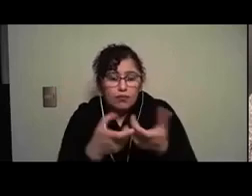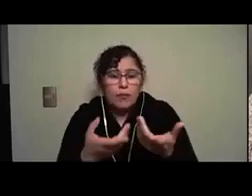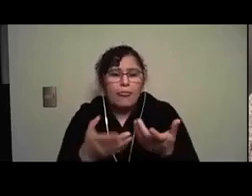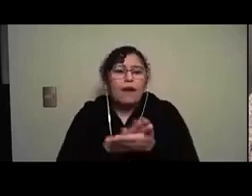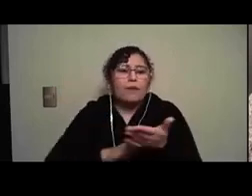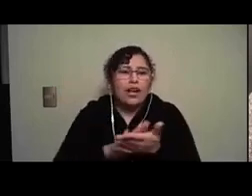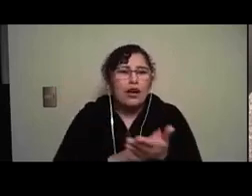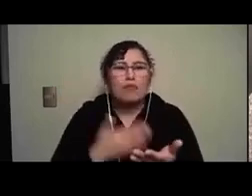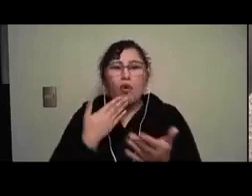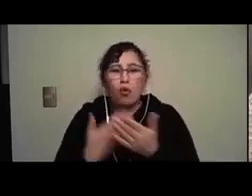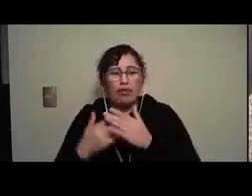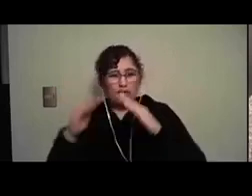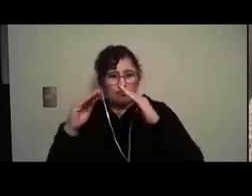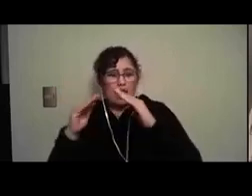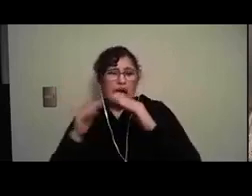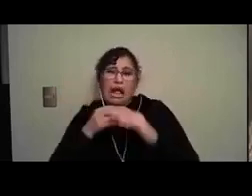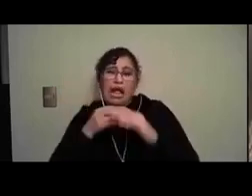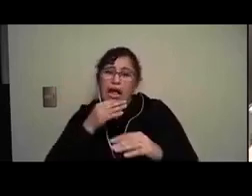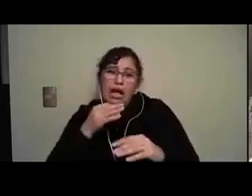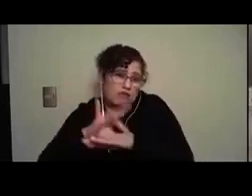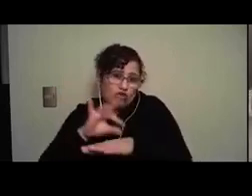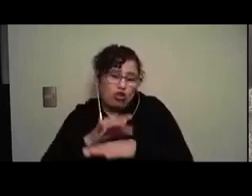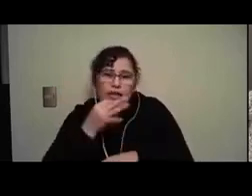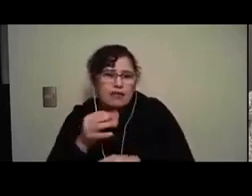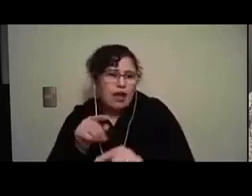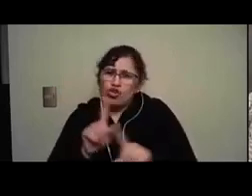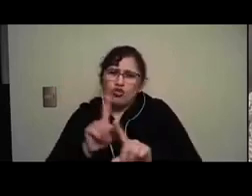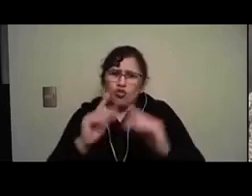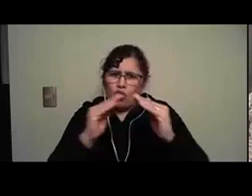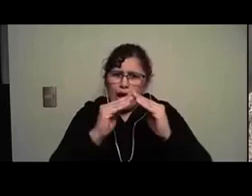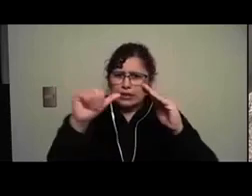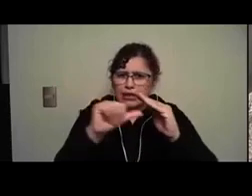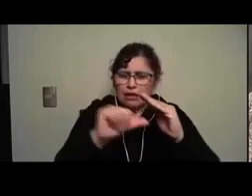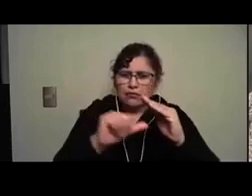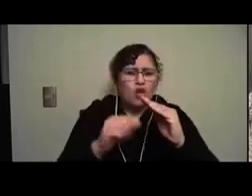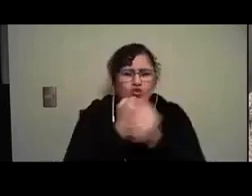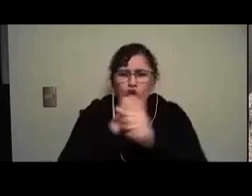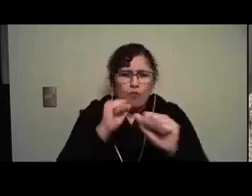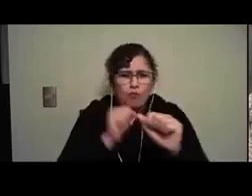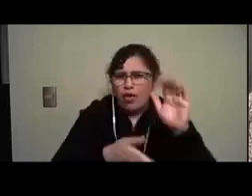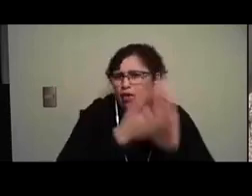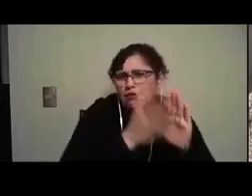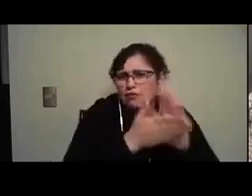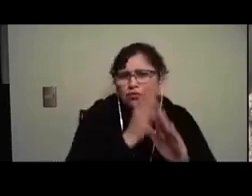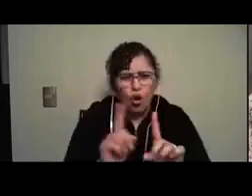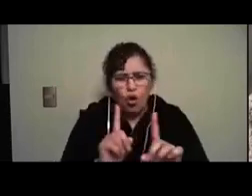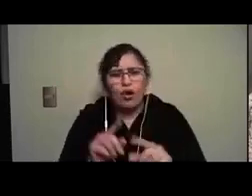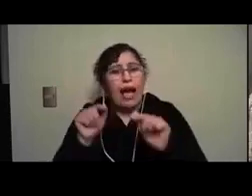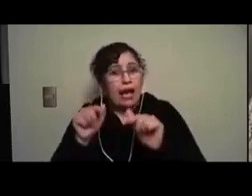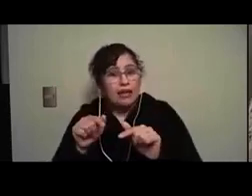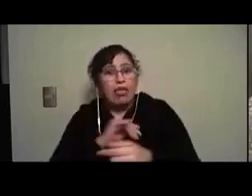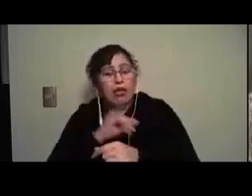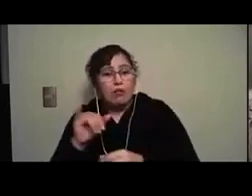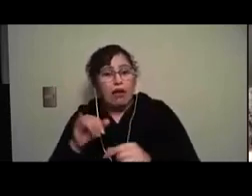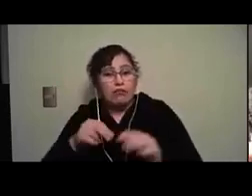física va a ser mucho más significativa. Ujú. ¿Ya? Y eso es algo que después no se puede recuperar, pues es muy difícil poder recuperar.